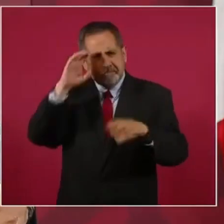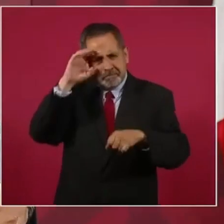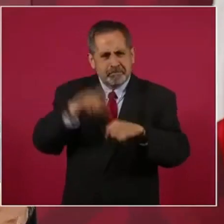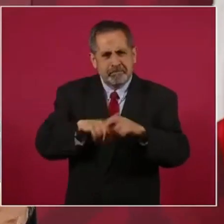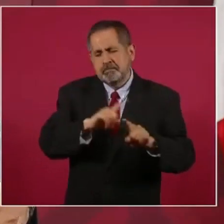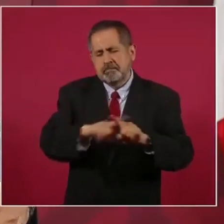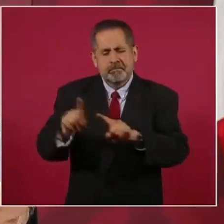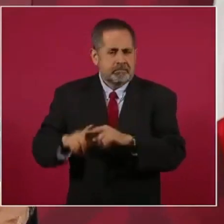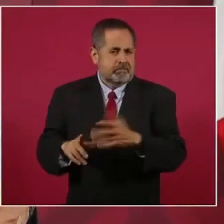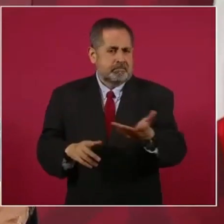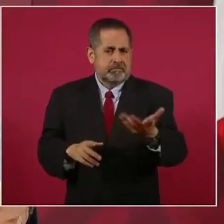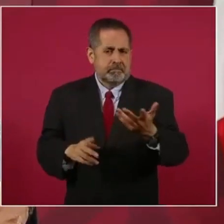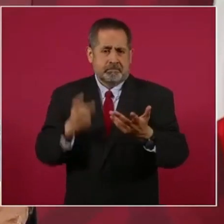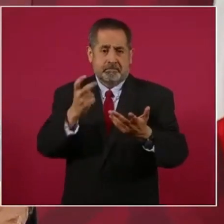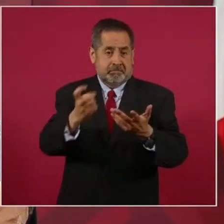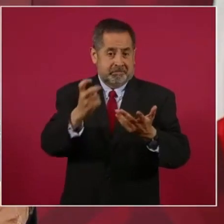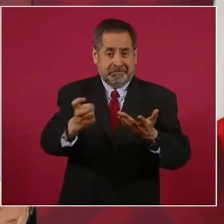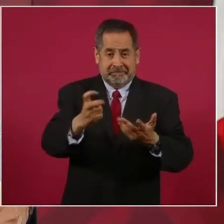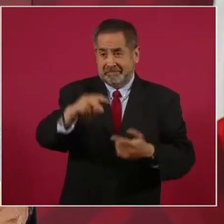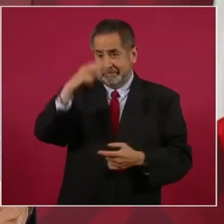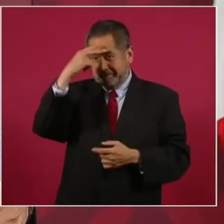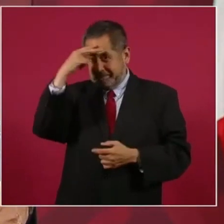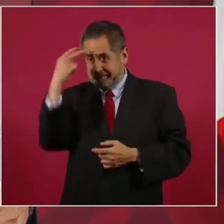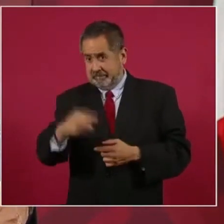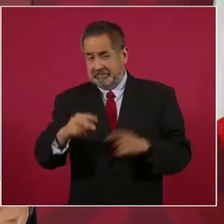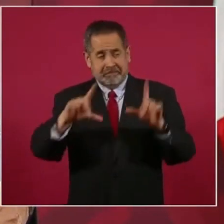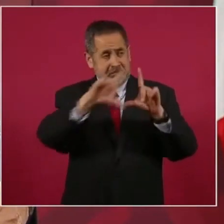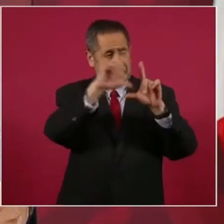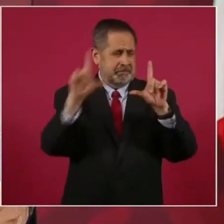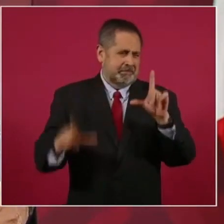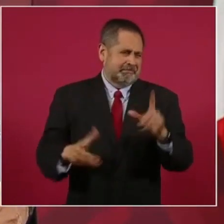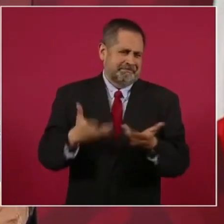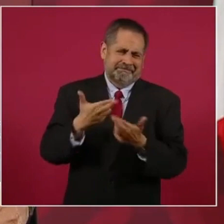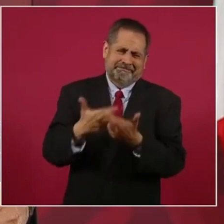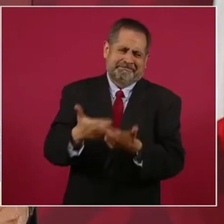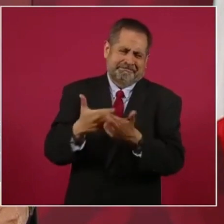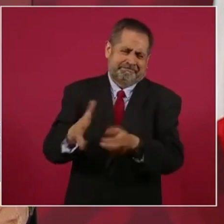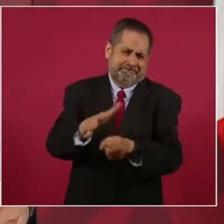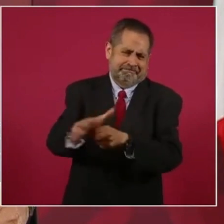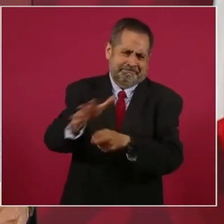Por eso la grandeza cultural, histórica de México.